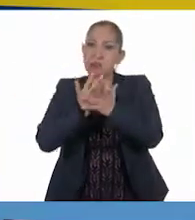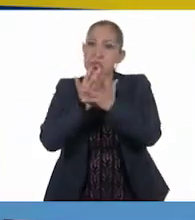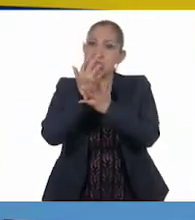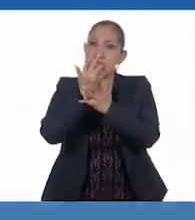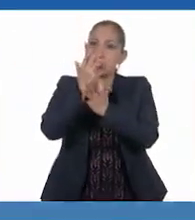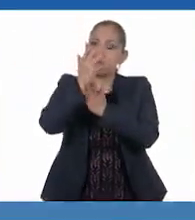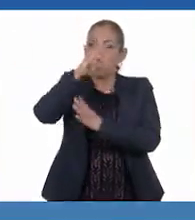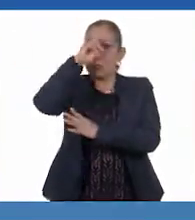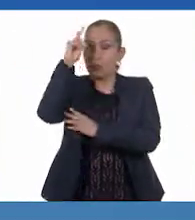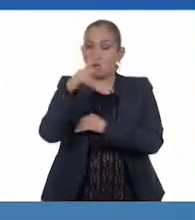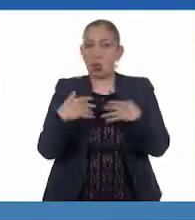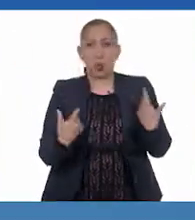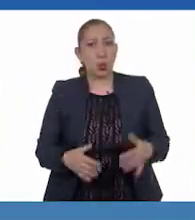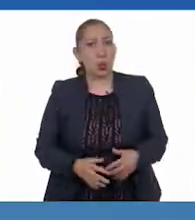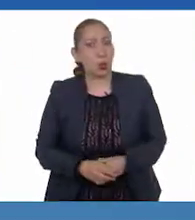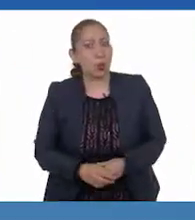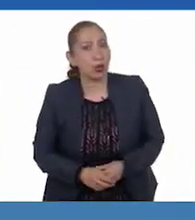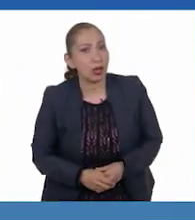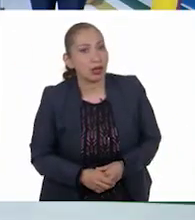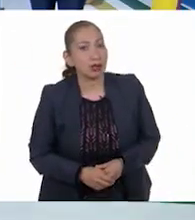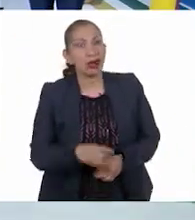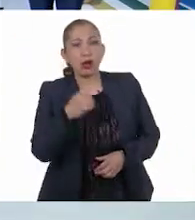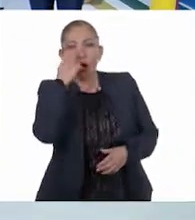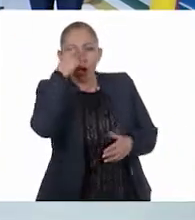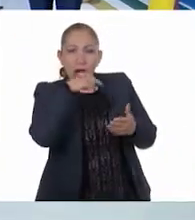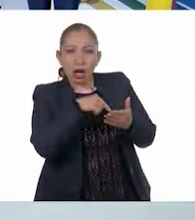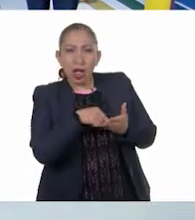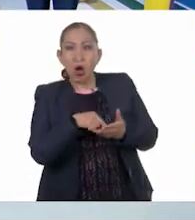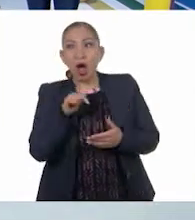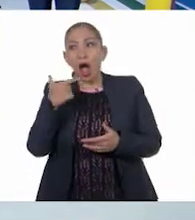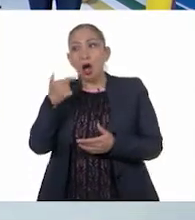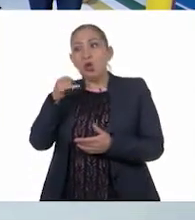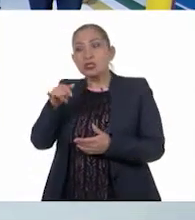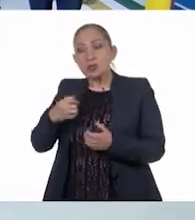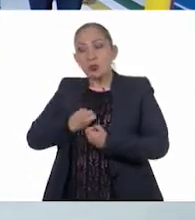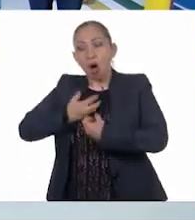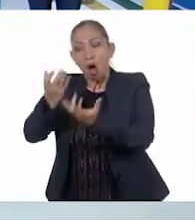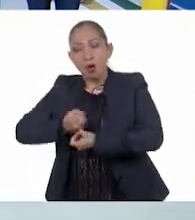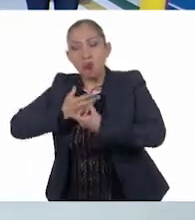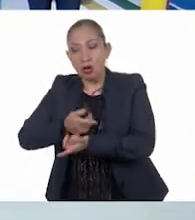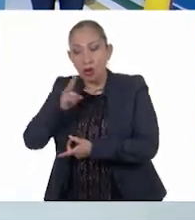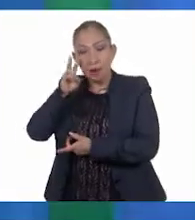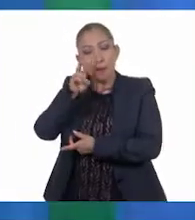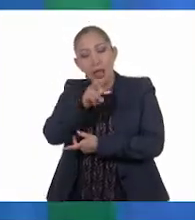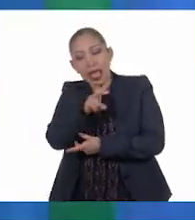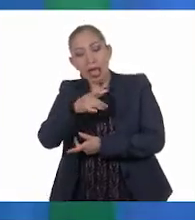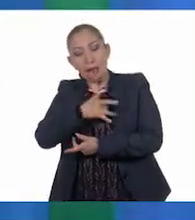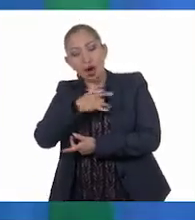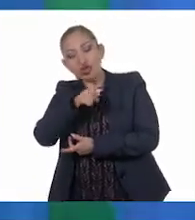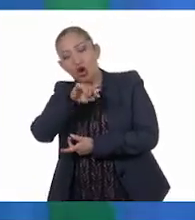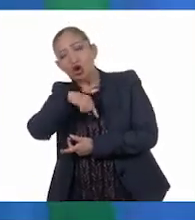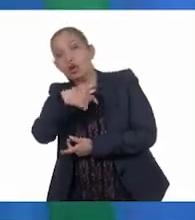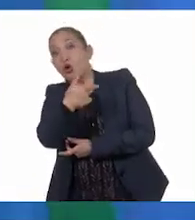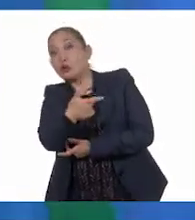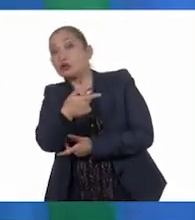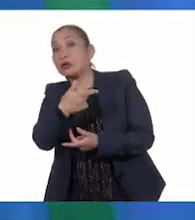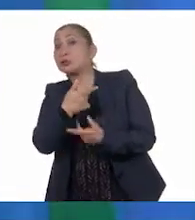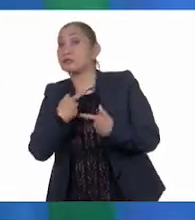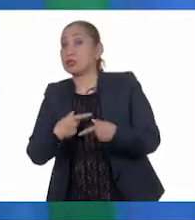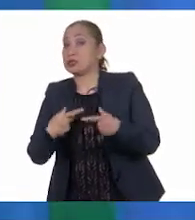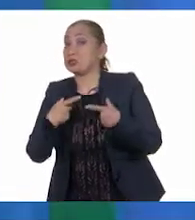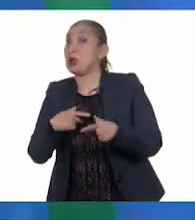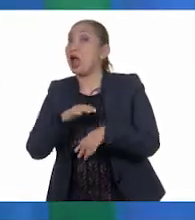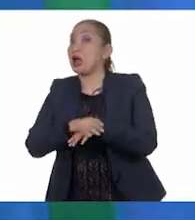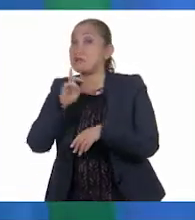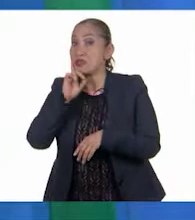más! Creo que Agustín expresa su enojo sin considerar las emociones y los sentimientos